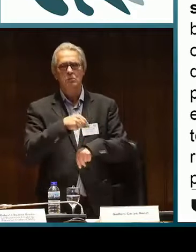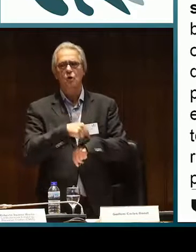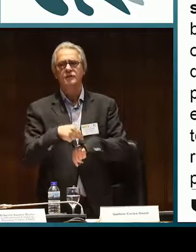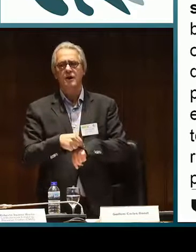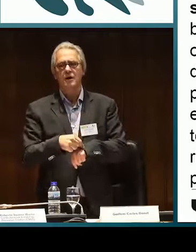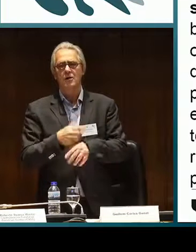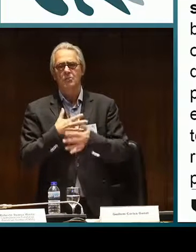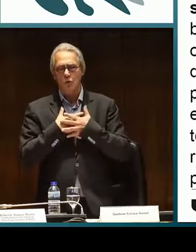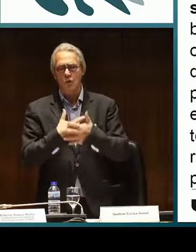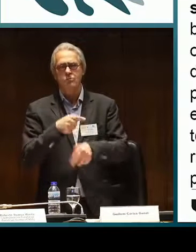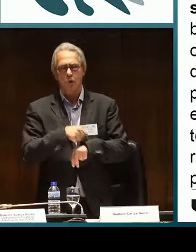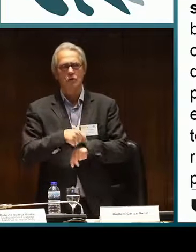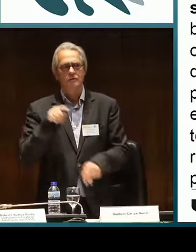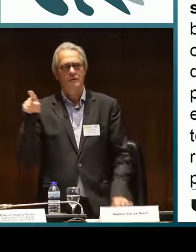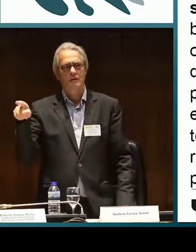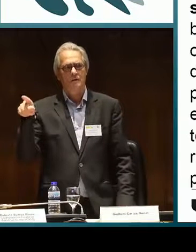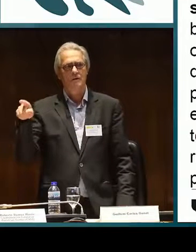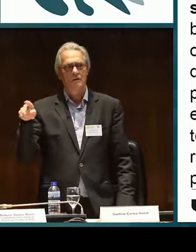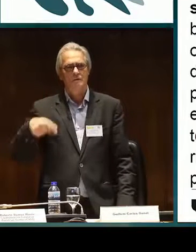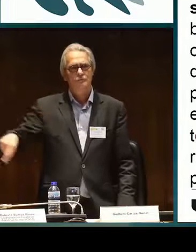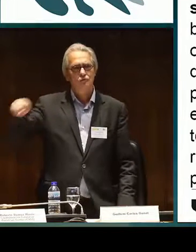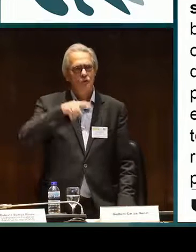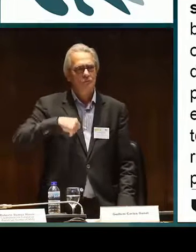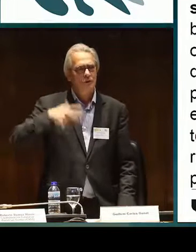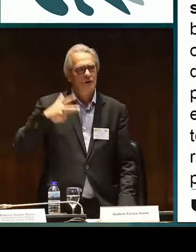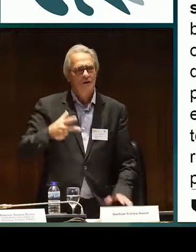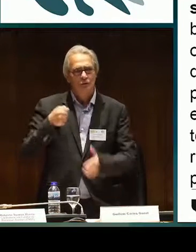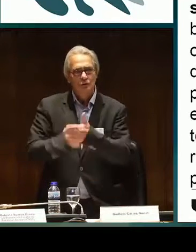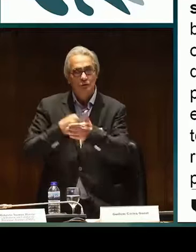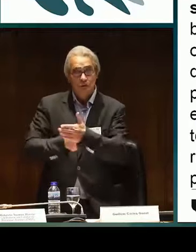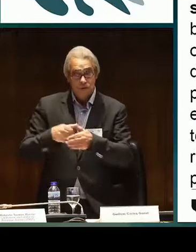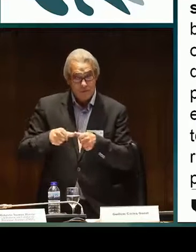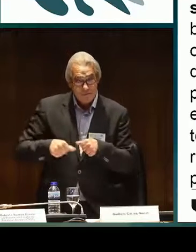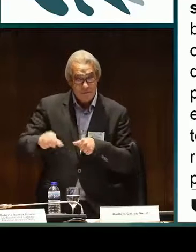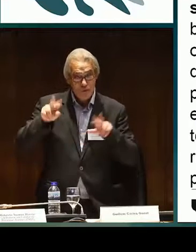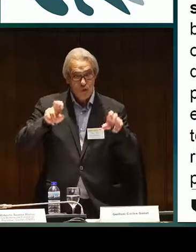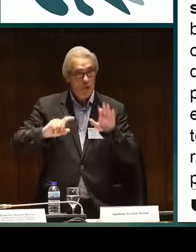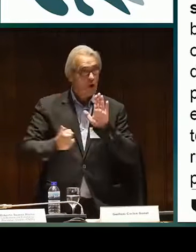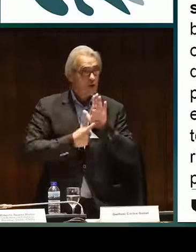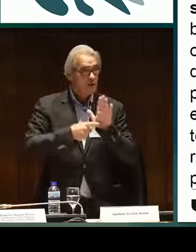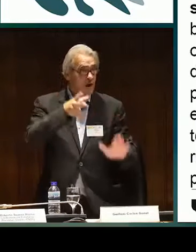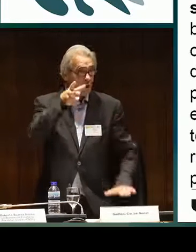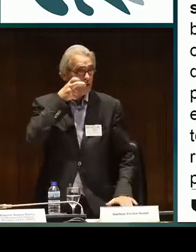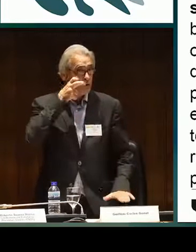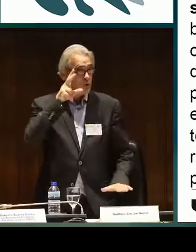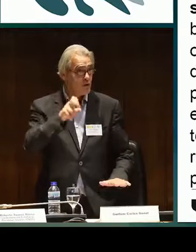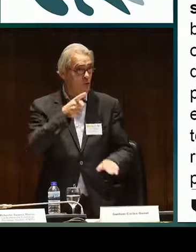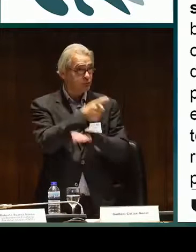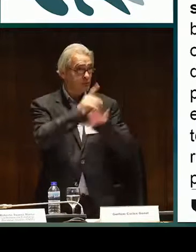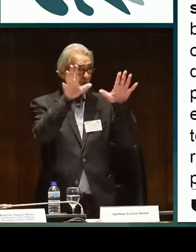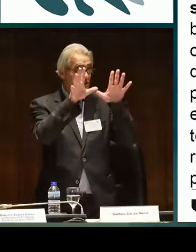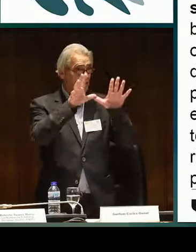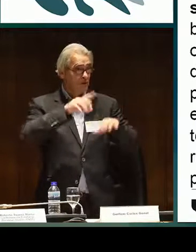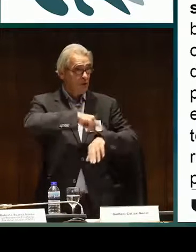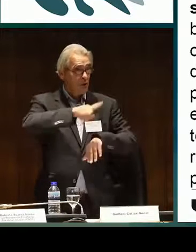crear este canal? Es necesaria la voluntad política, desde luego. Tenemos derecho a reivindicarlo y además